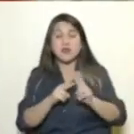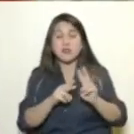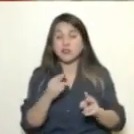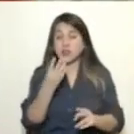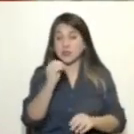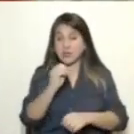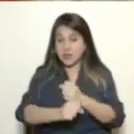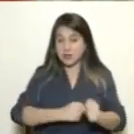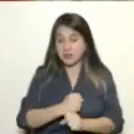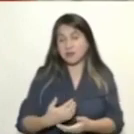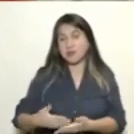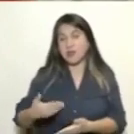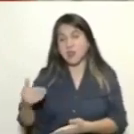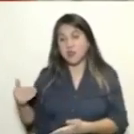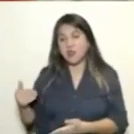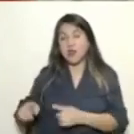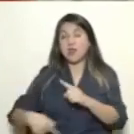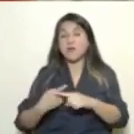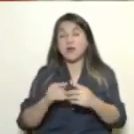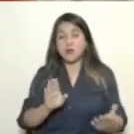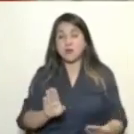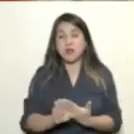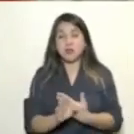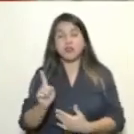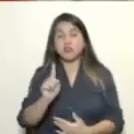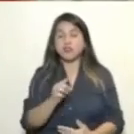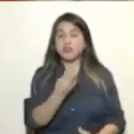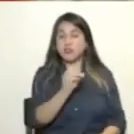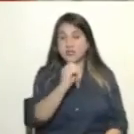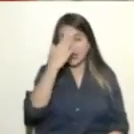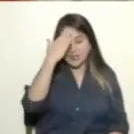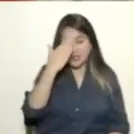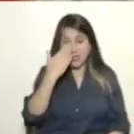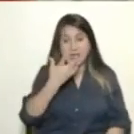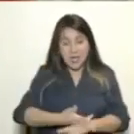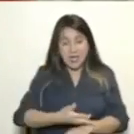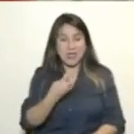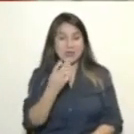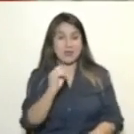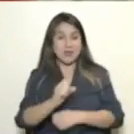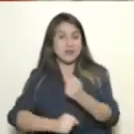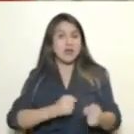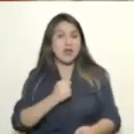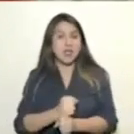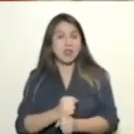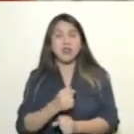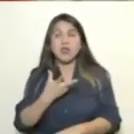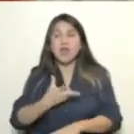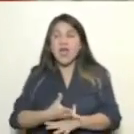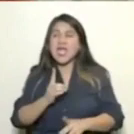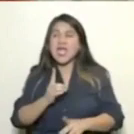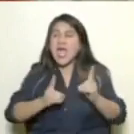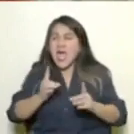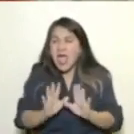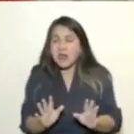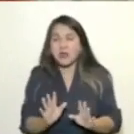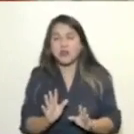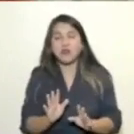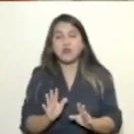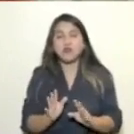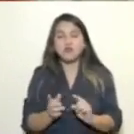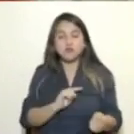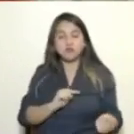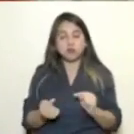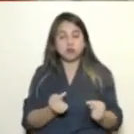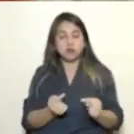años, incluso avaló esta frase: no son 30 días, son 30 años. Entonces, hay algo, un conflicto